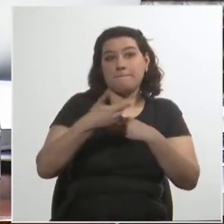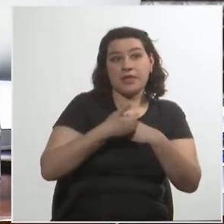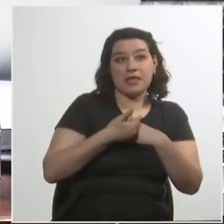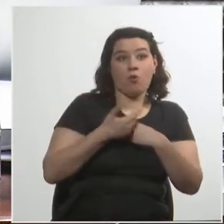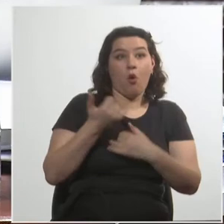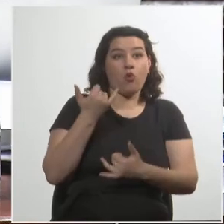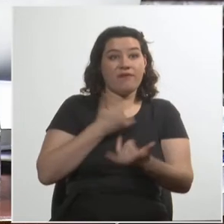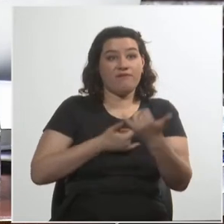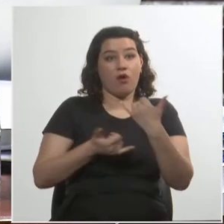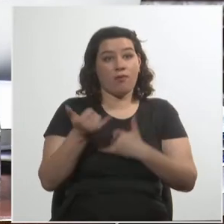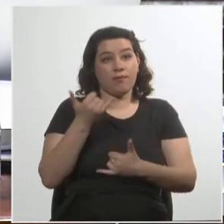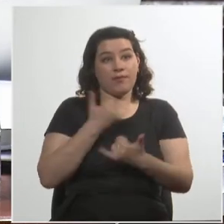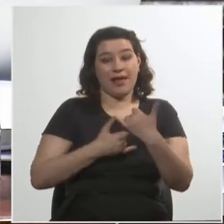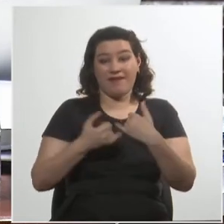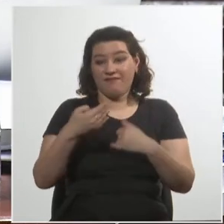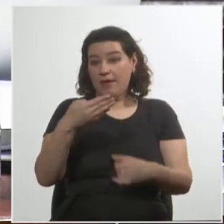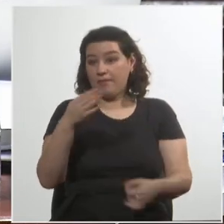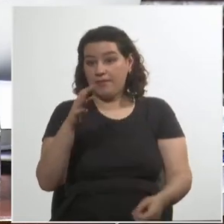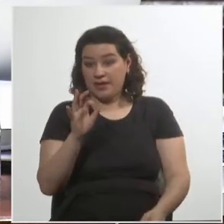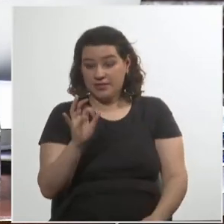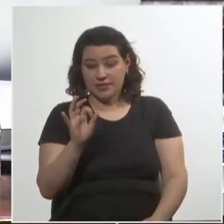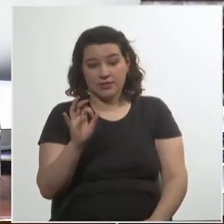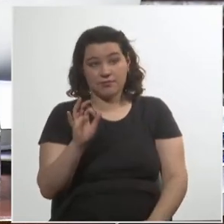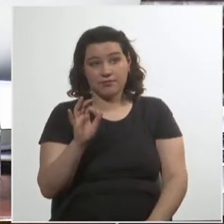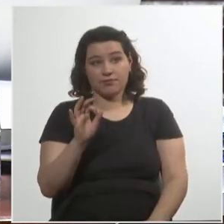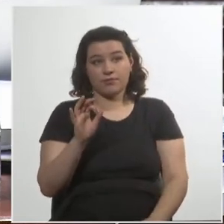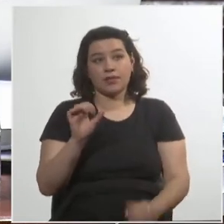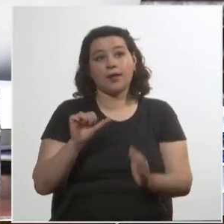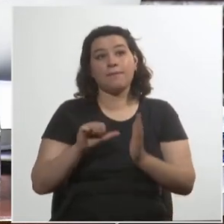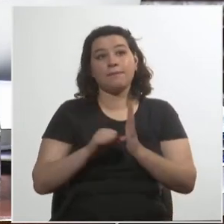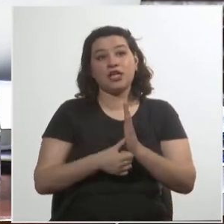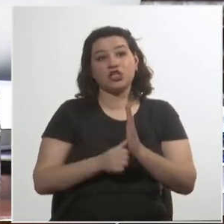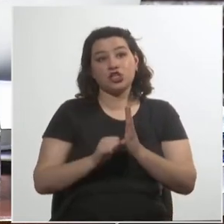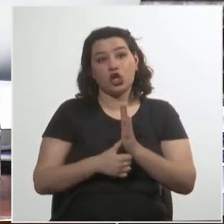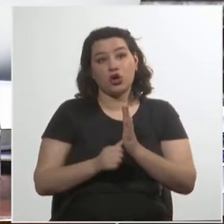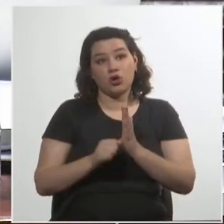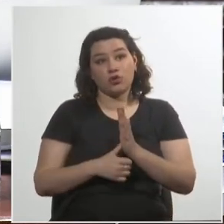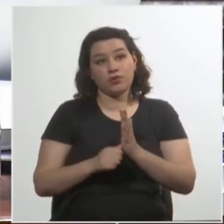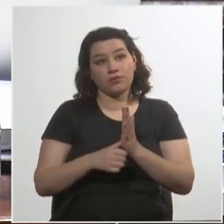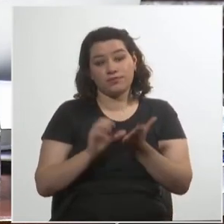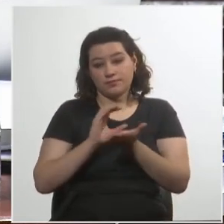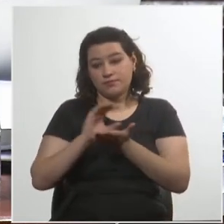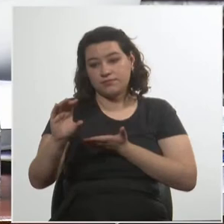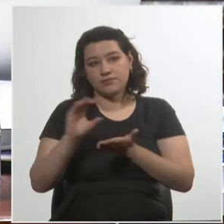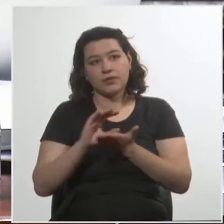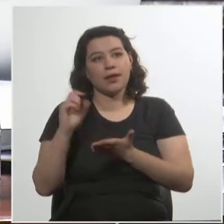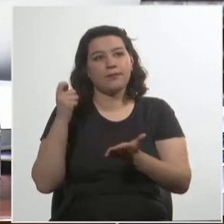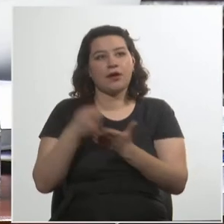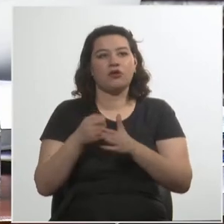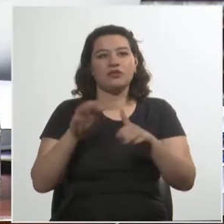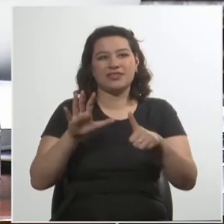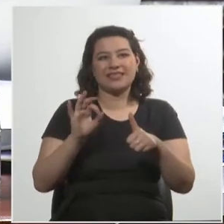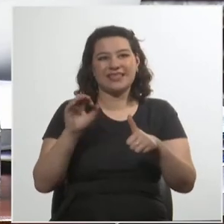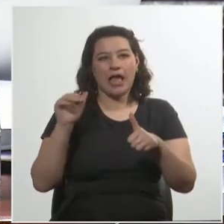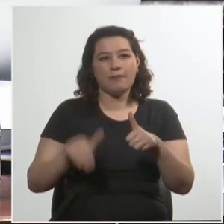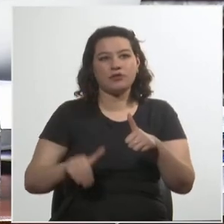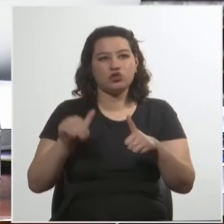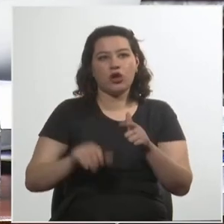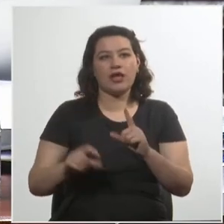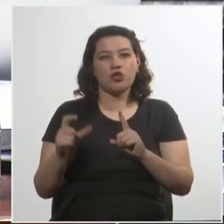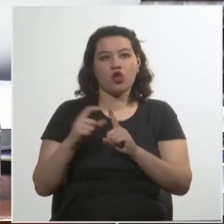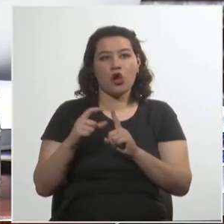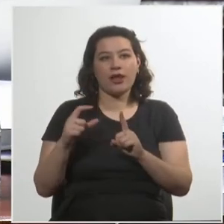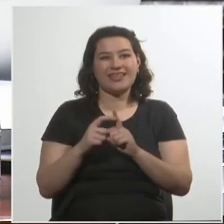informes que se hiciera el bps por las pensiones y reparaciones pasadas pagó 60 millones de dólares